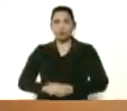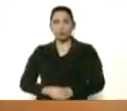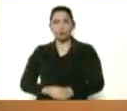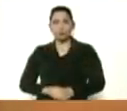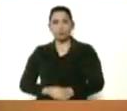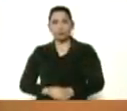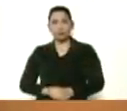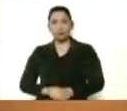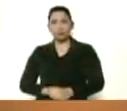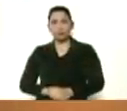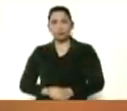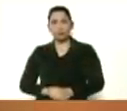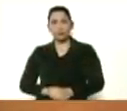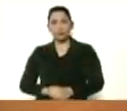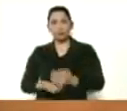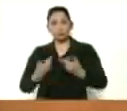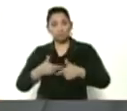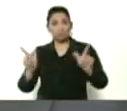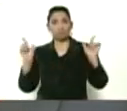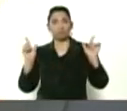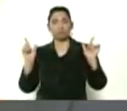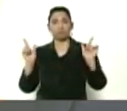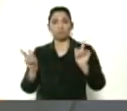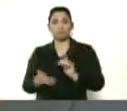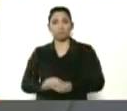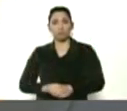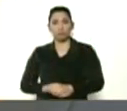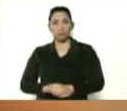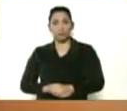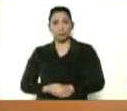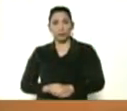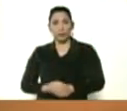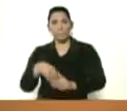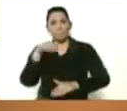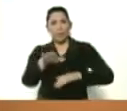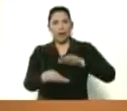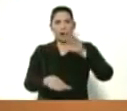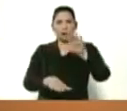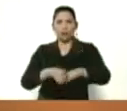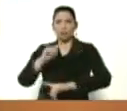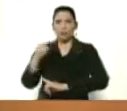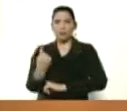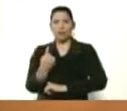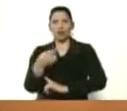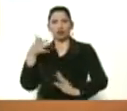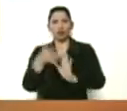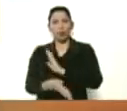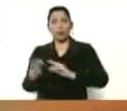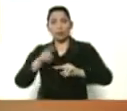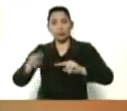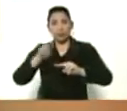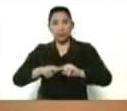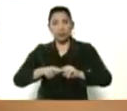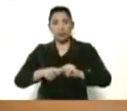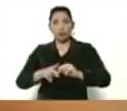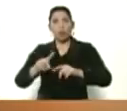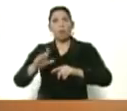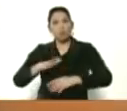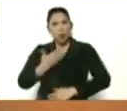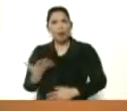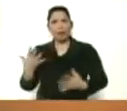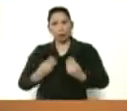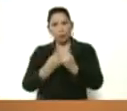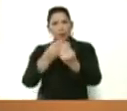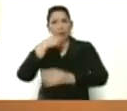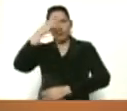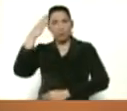de ir permitiendo que los primeros pasos, siempre en este caso, fíjate, con respecto a los niños, pueden salir acompañados por